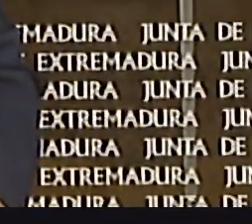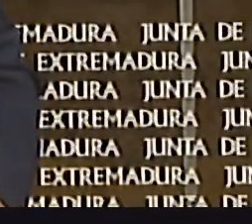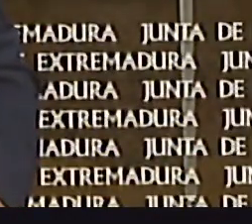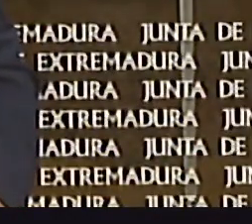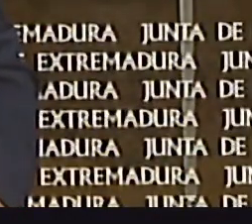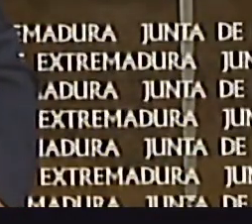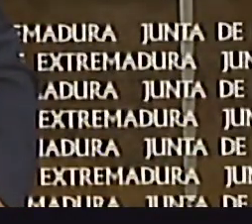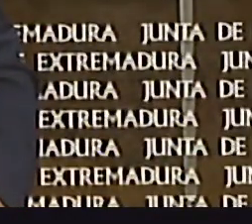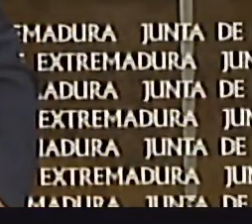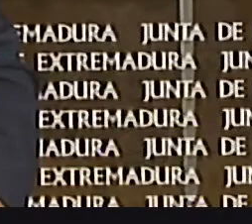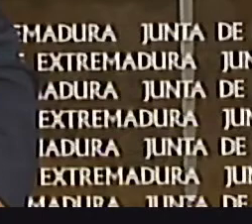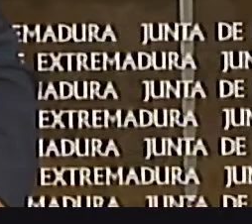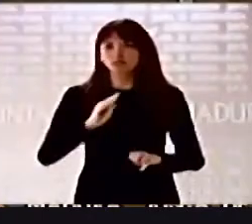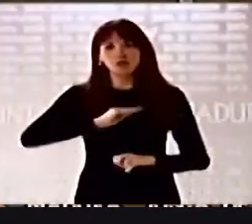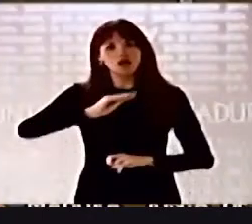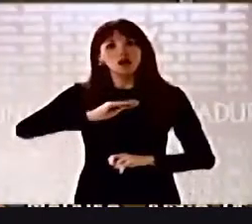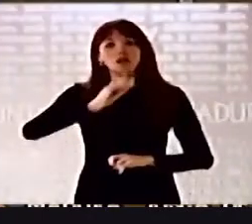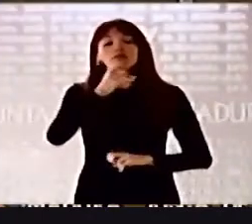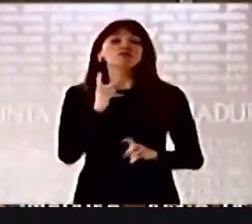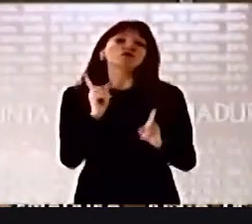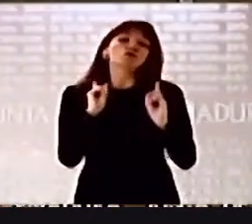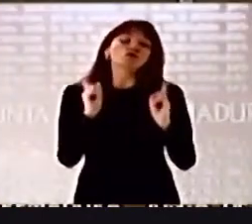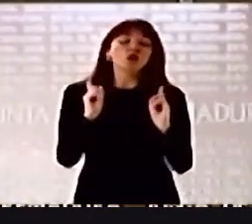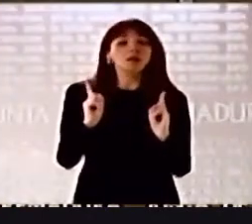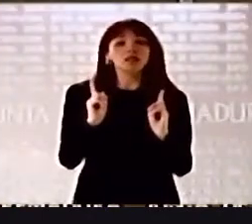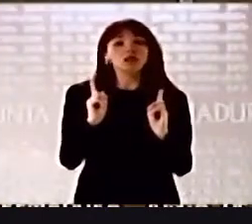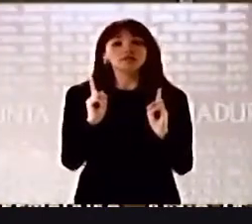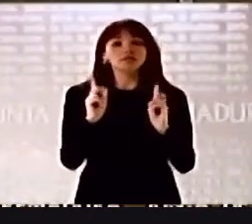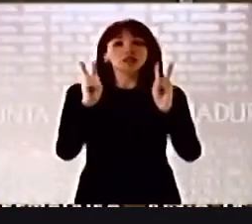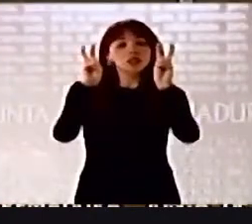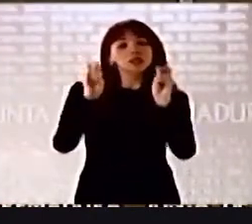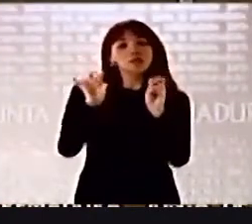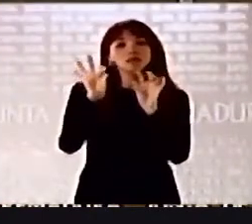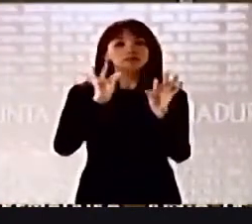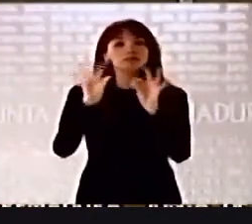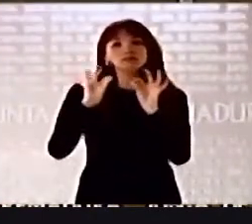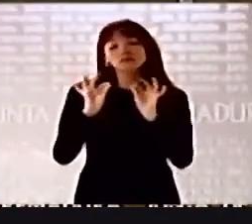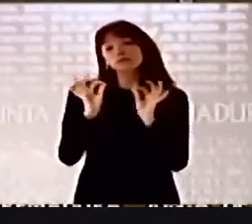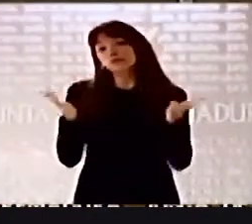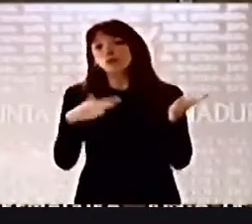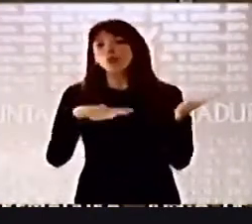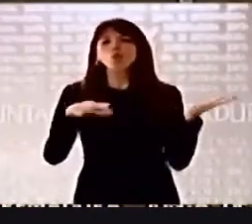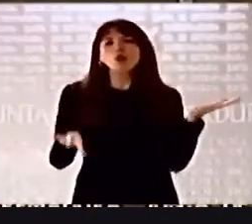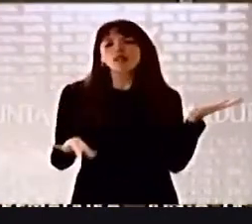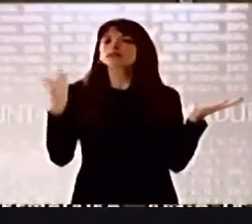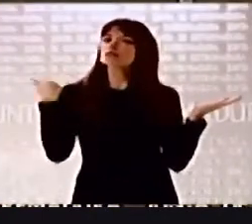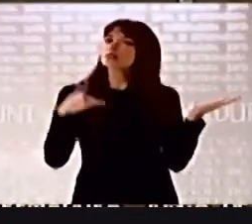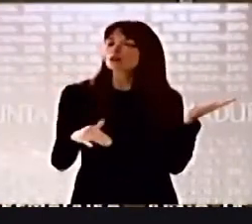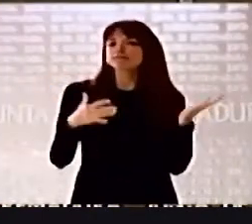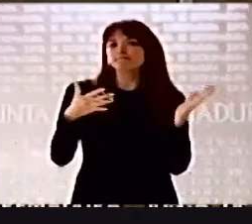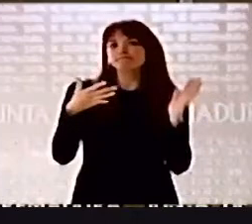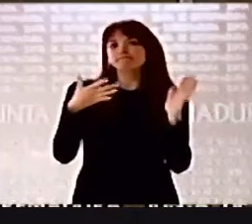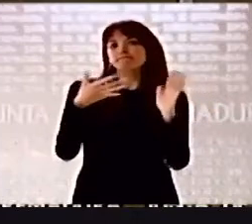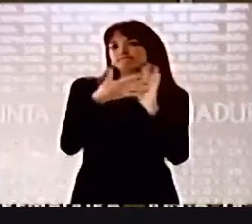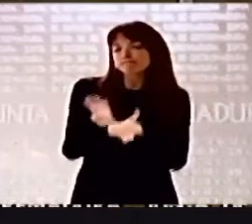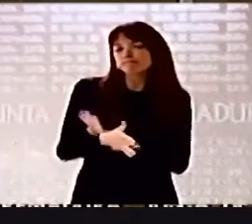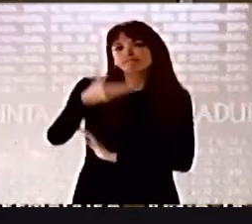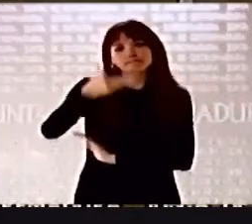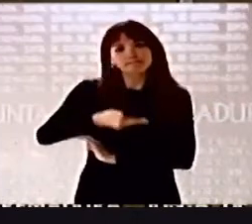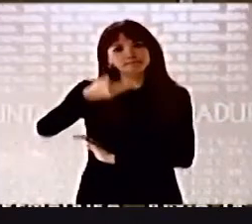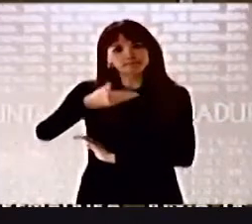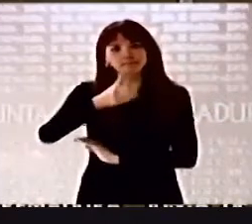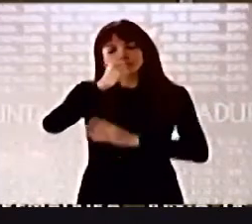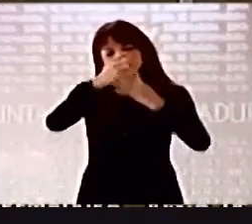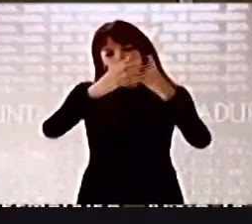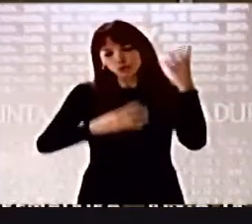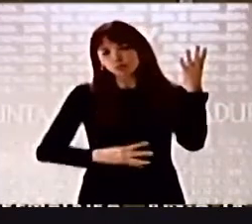Yo por eso destaco solamente lo que hemos podido destacar de la cantidad